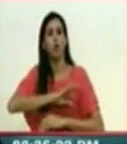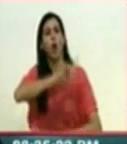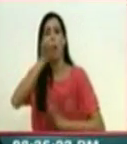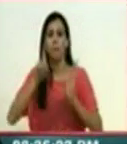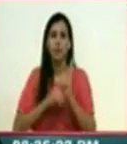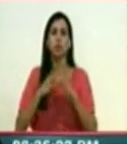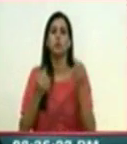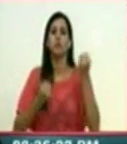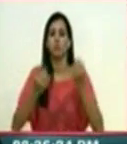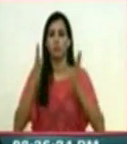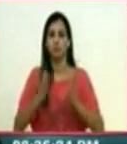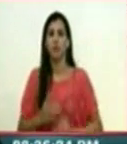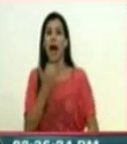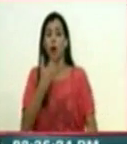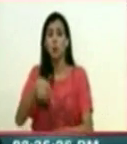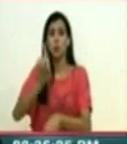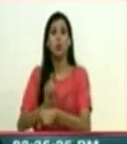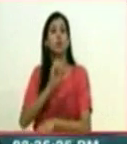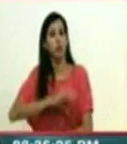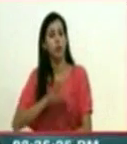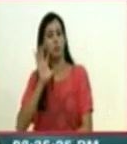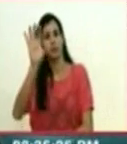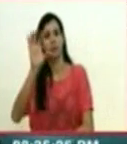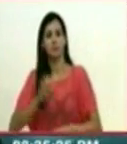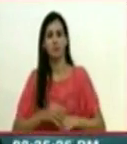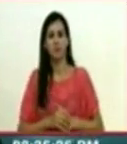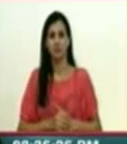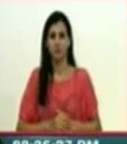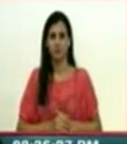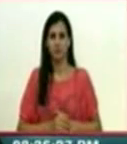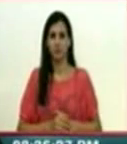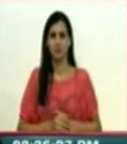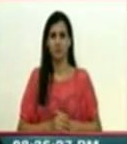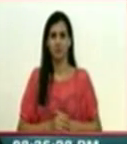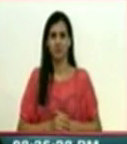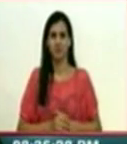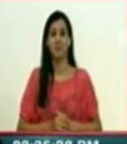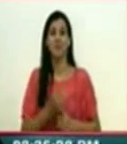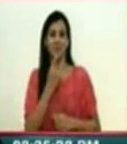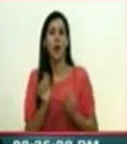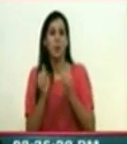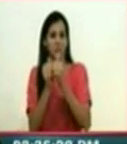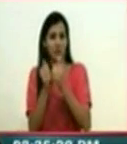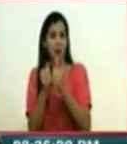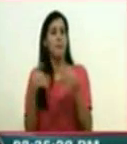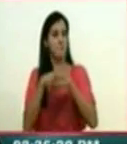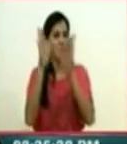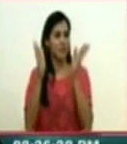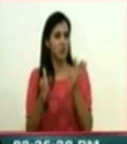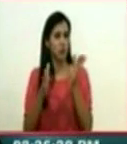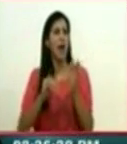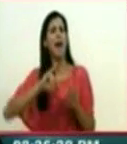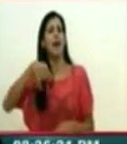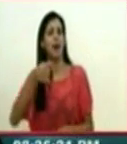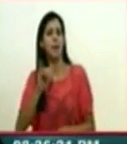los transportistas. Un hecho inédito en la historia del país. He dicho al compañero ministro Jaime